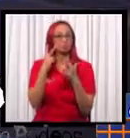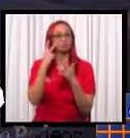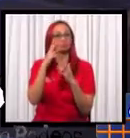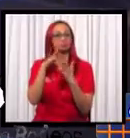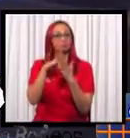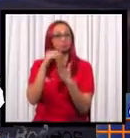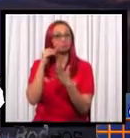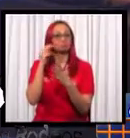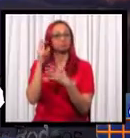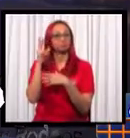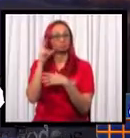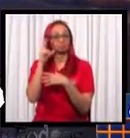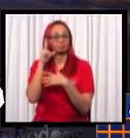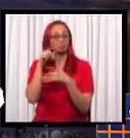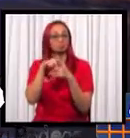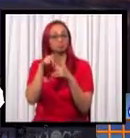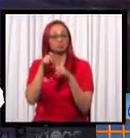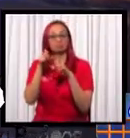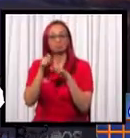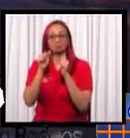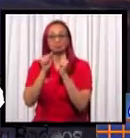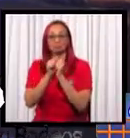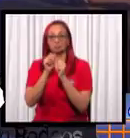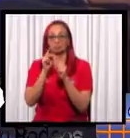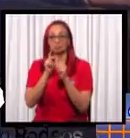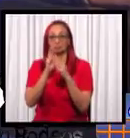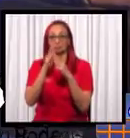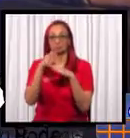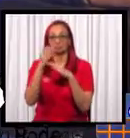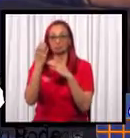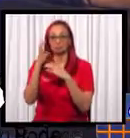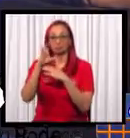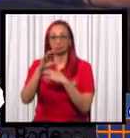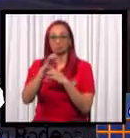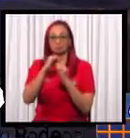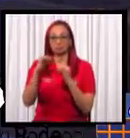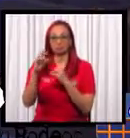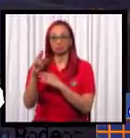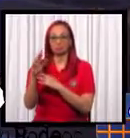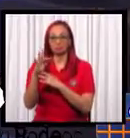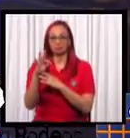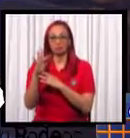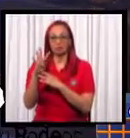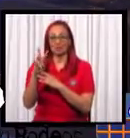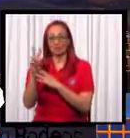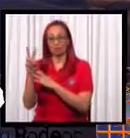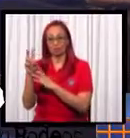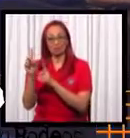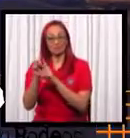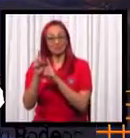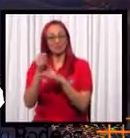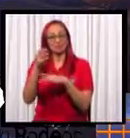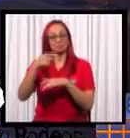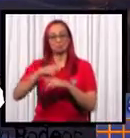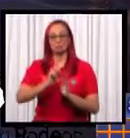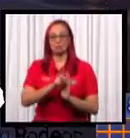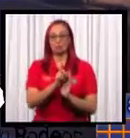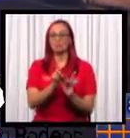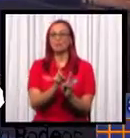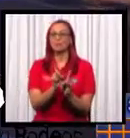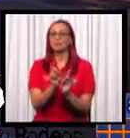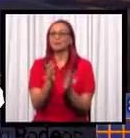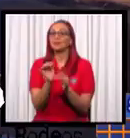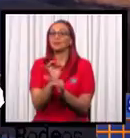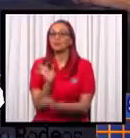escuchar, y usted puede participar a través del Facebook de Sin Rodeos Extra TV 42, y dentro de unos minutos también, de igual manera y